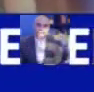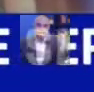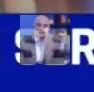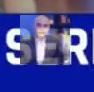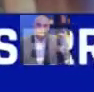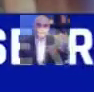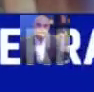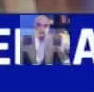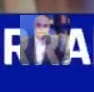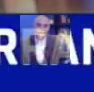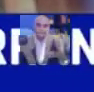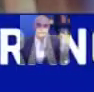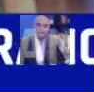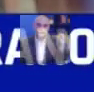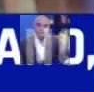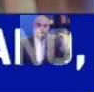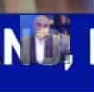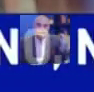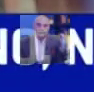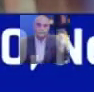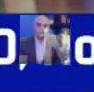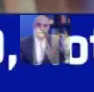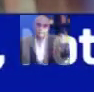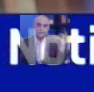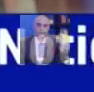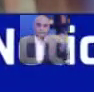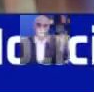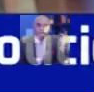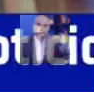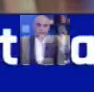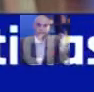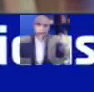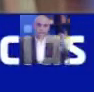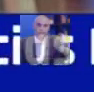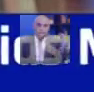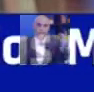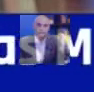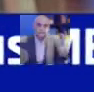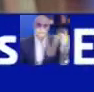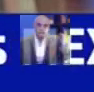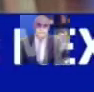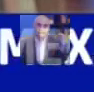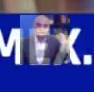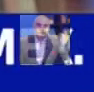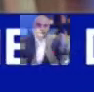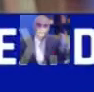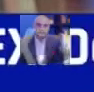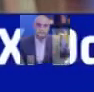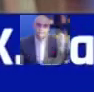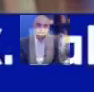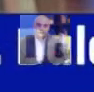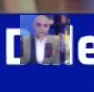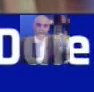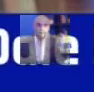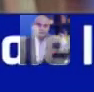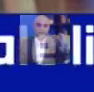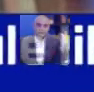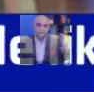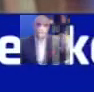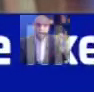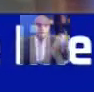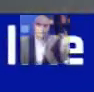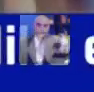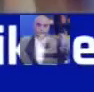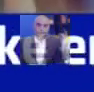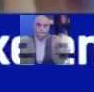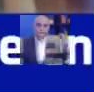vuelta con esta propuesta que ya está en el Senado, que ya fue aprobada, como tú dices, en Fast Track por la Cámara de